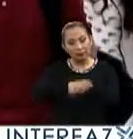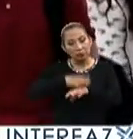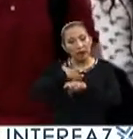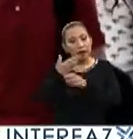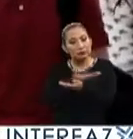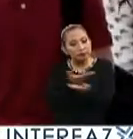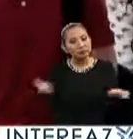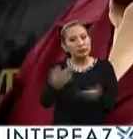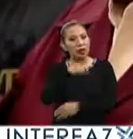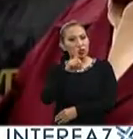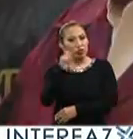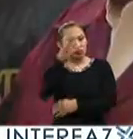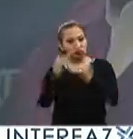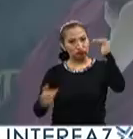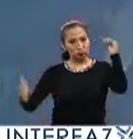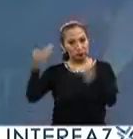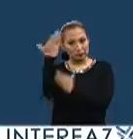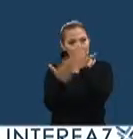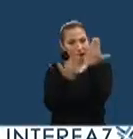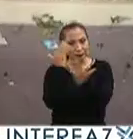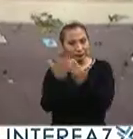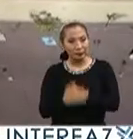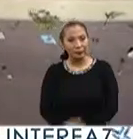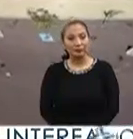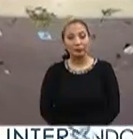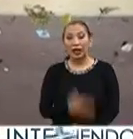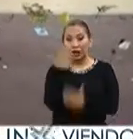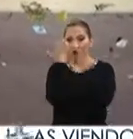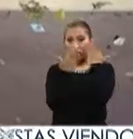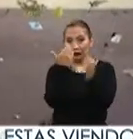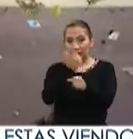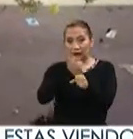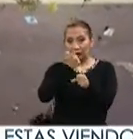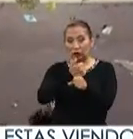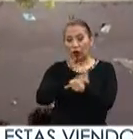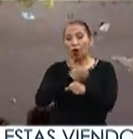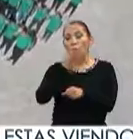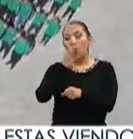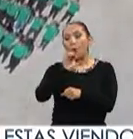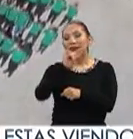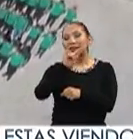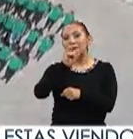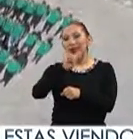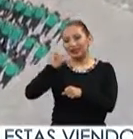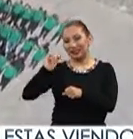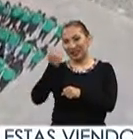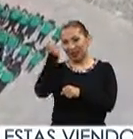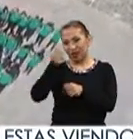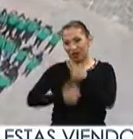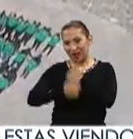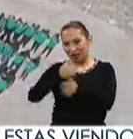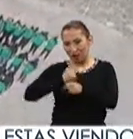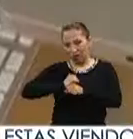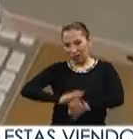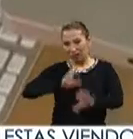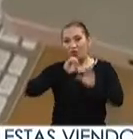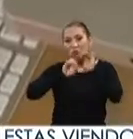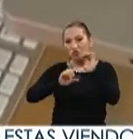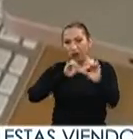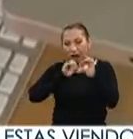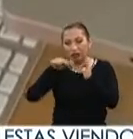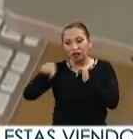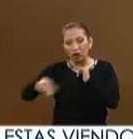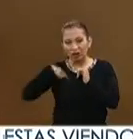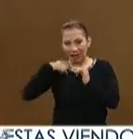su oferta de doctorados. Estudiantes de sexto cuatrimestre de la carrera de Tecnologías de la Información y